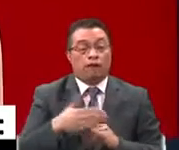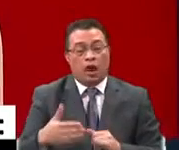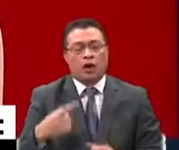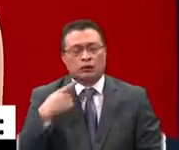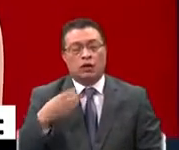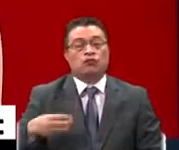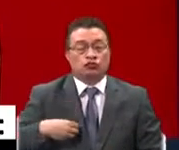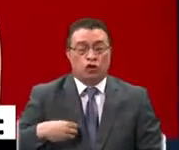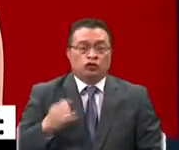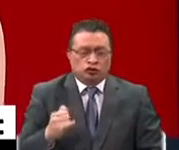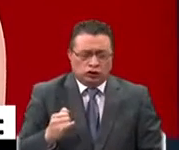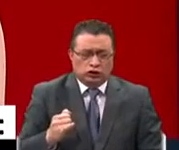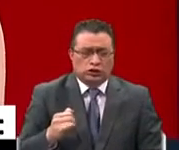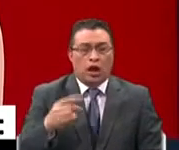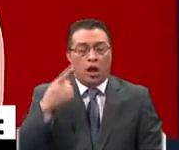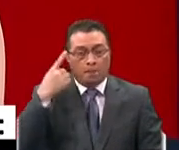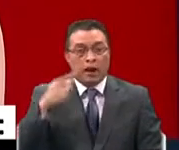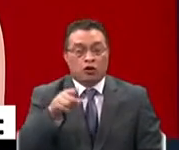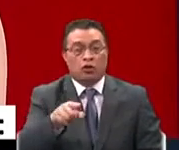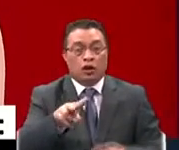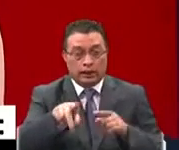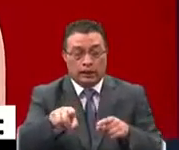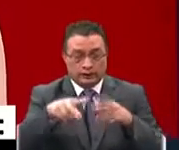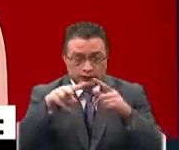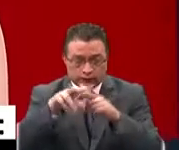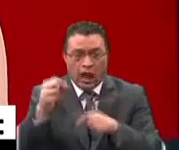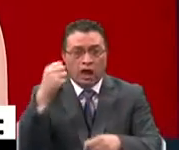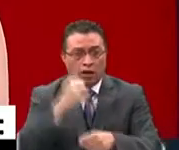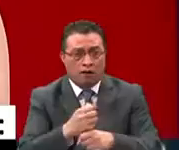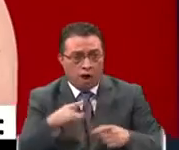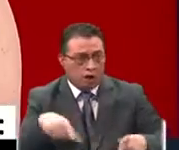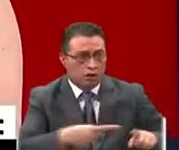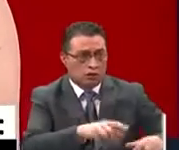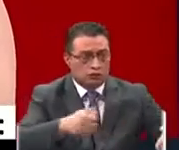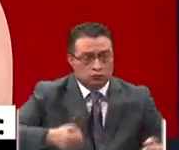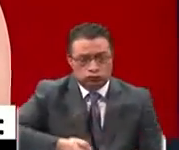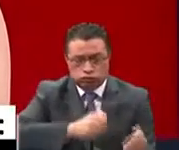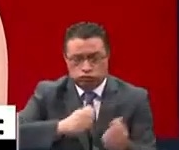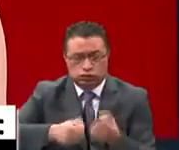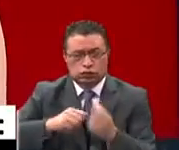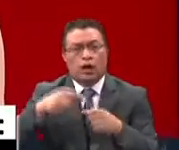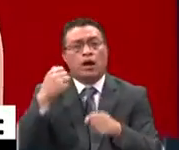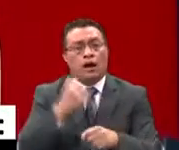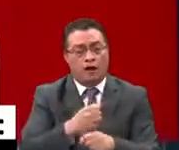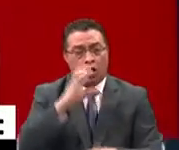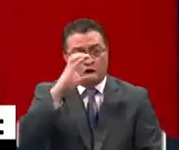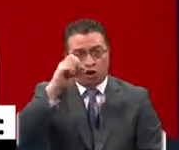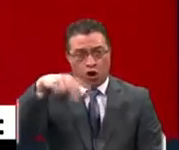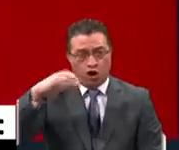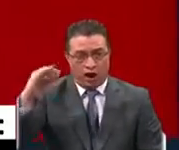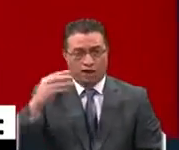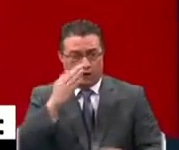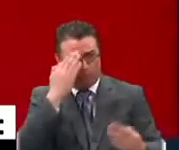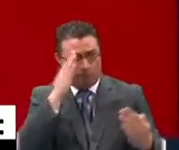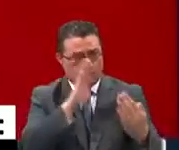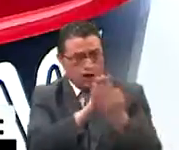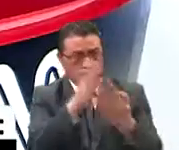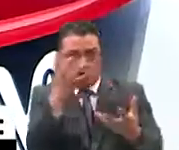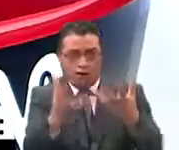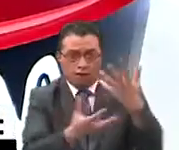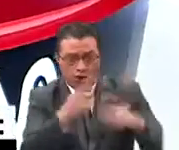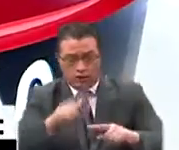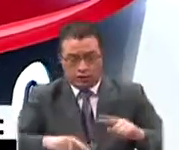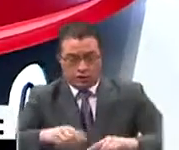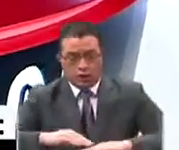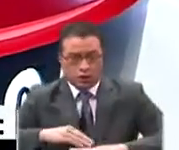sí, pero eso es producto de que ellos estaban haciendo su trabajo. Y ese es el trabajo de CONAF, de primera línea, de los brigadistas que trabajan en tierra.